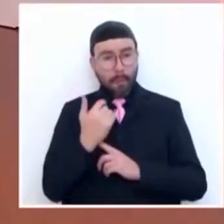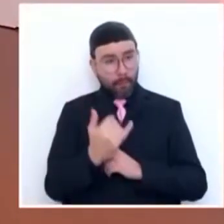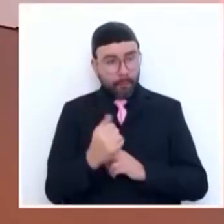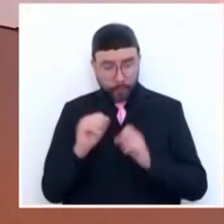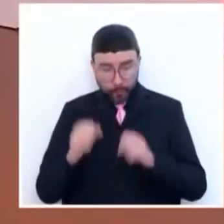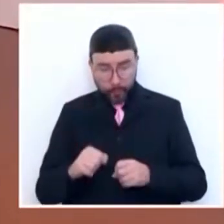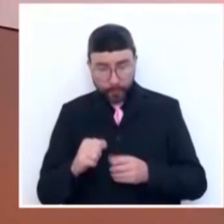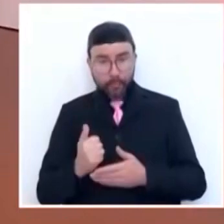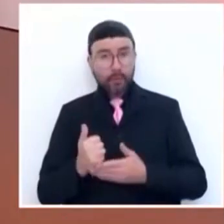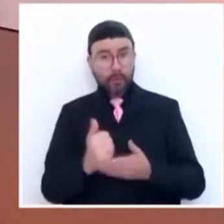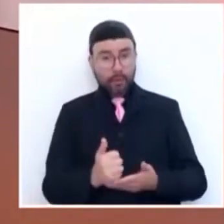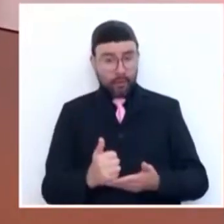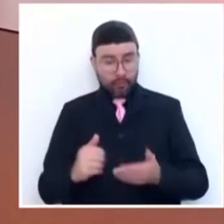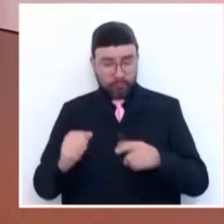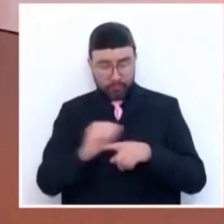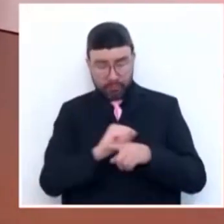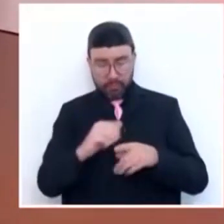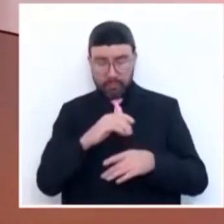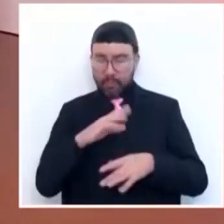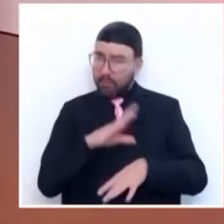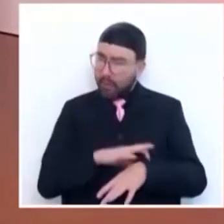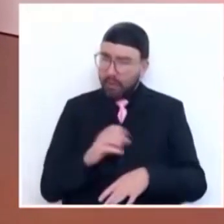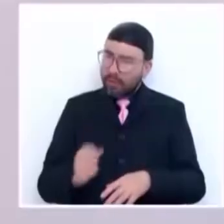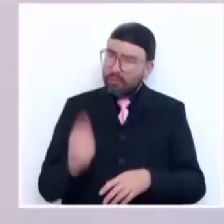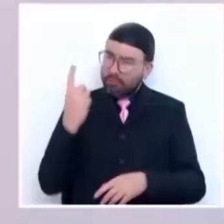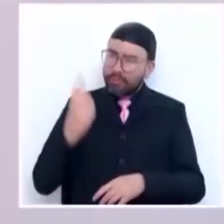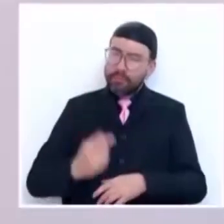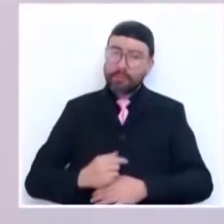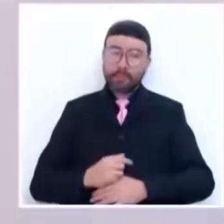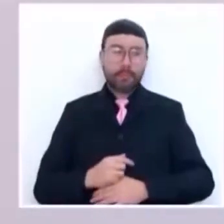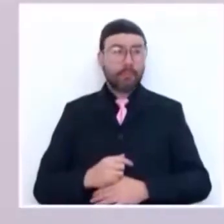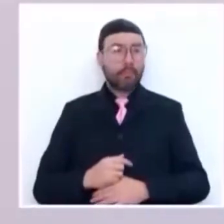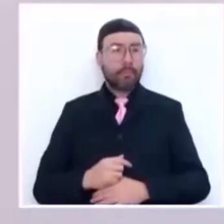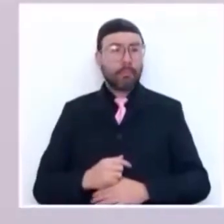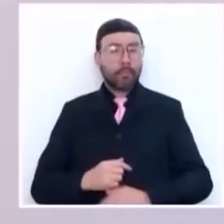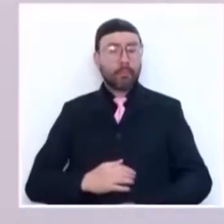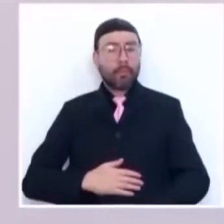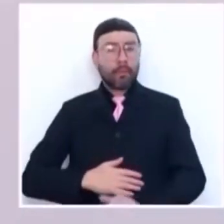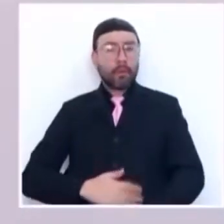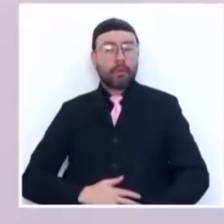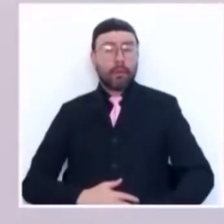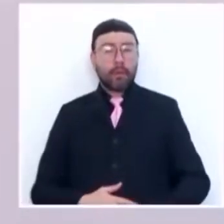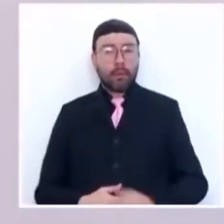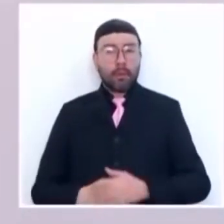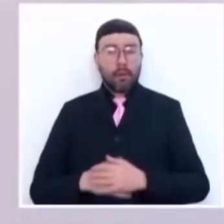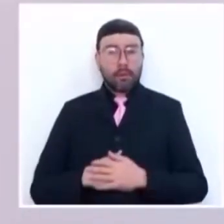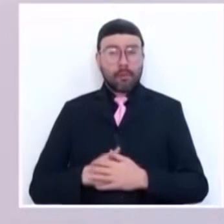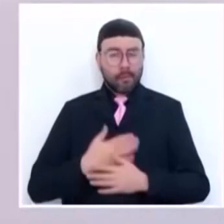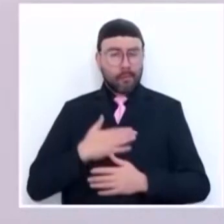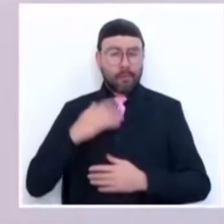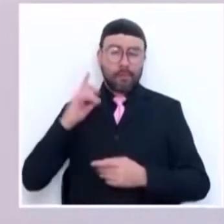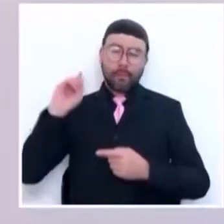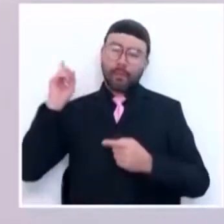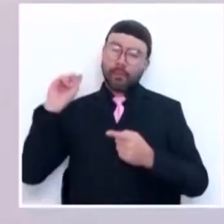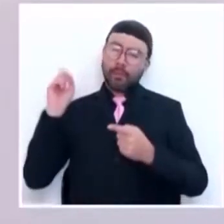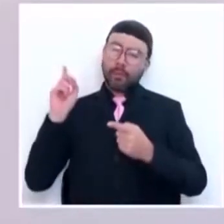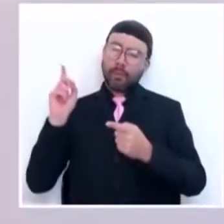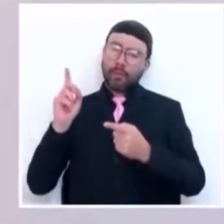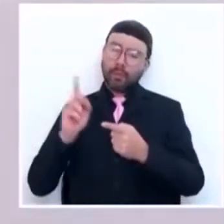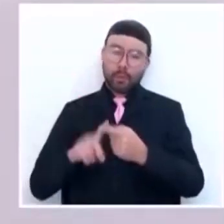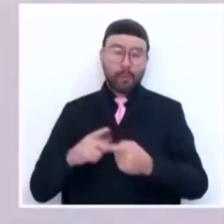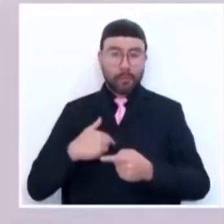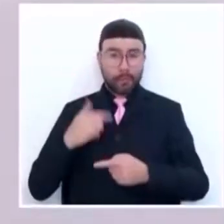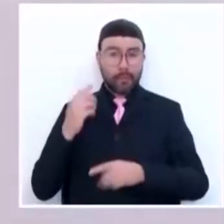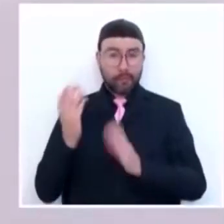complemento para nuestra práctica médica? Bueno, yo en mi trayectoria académica